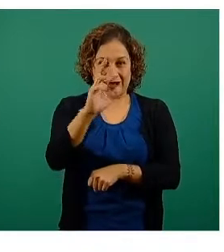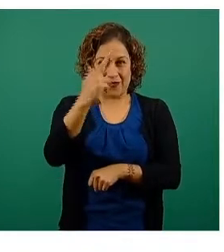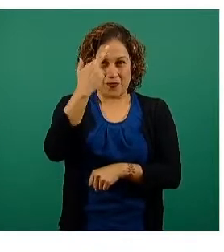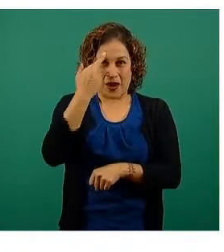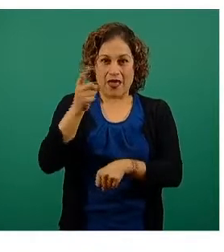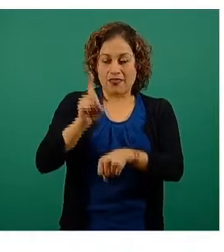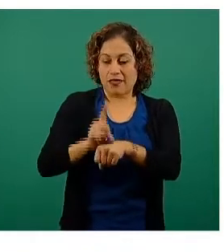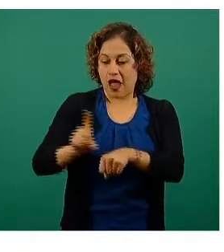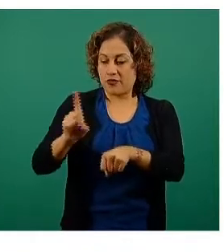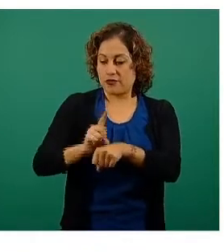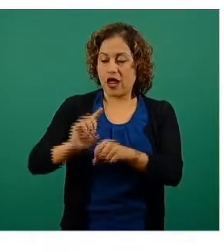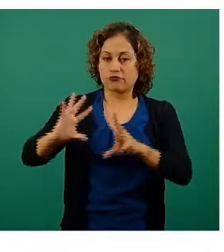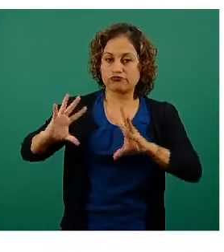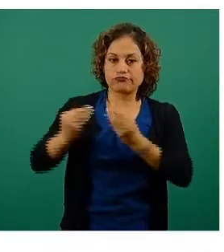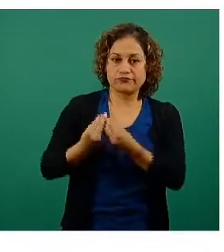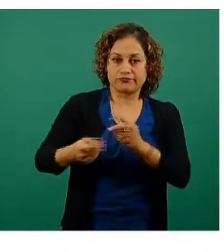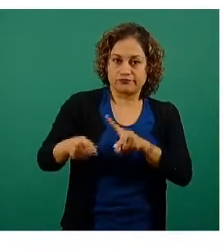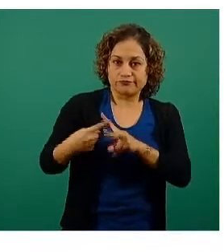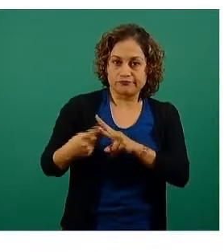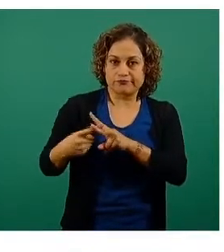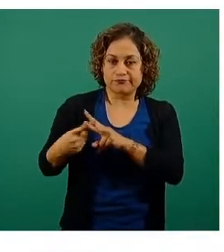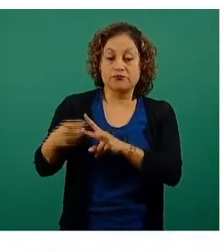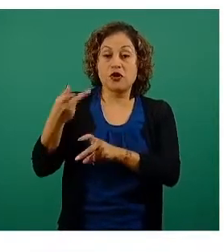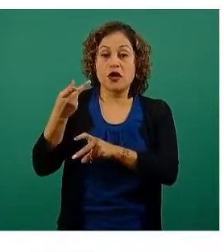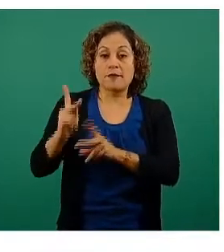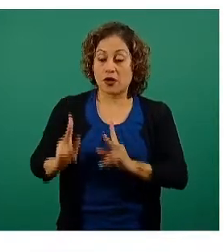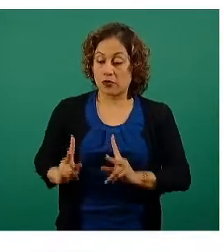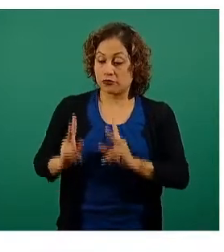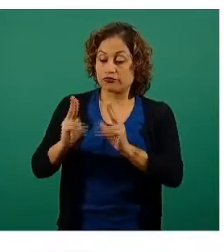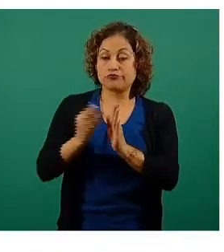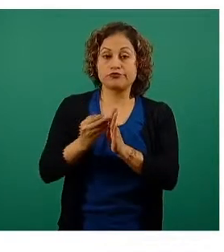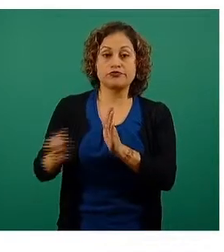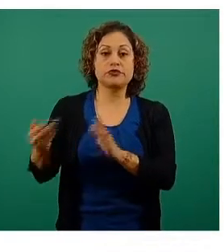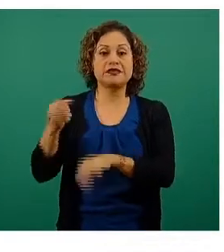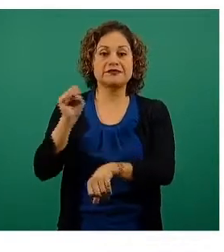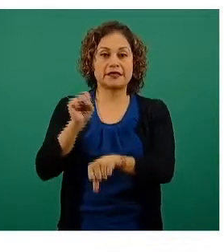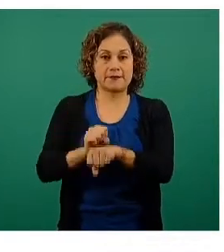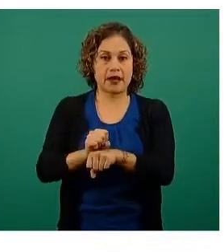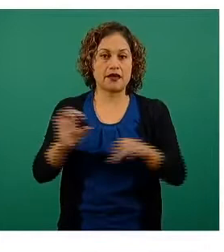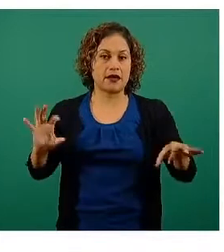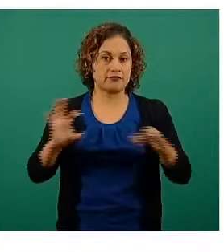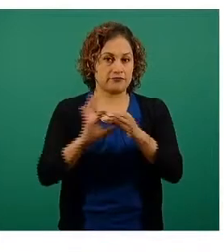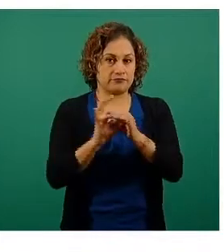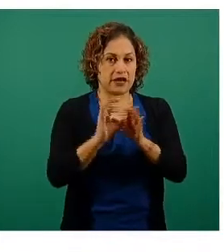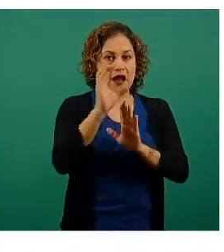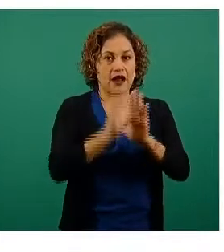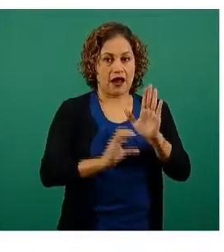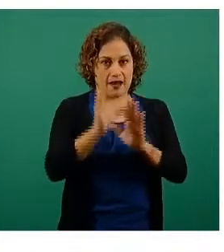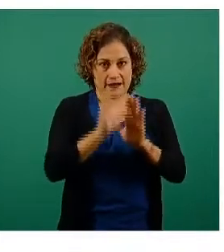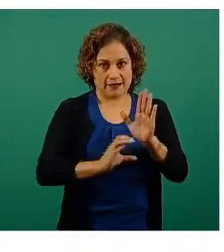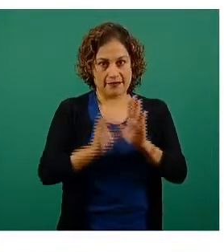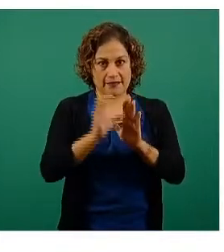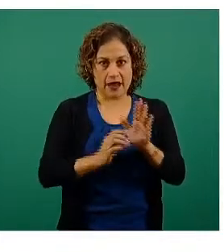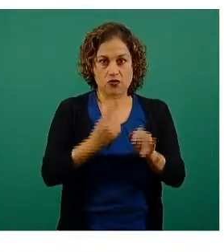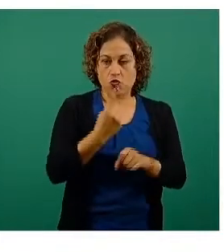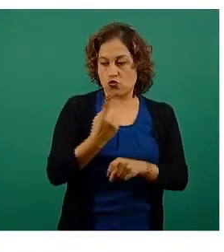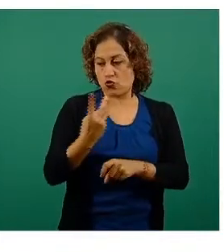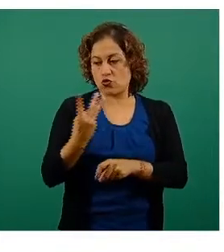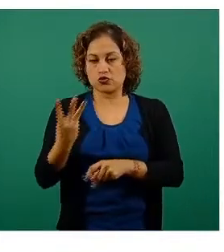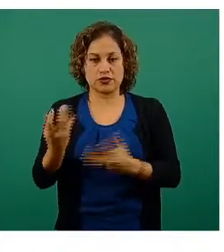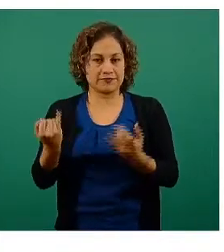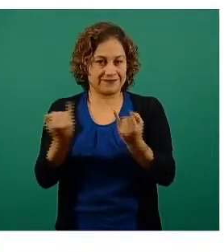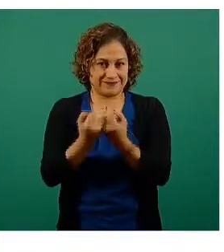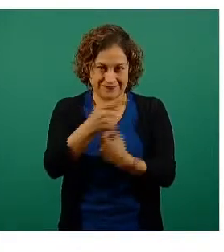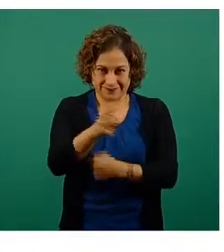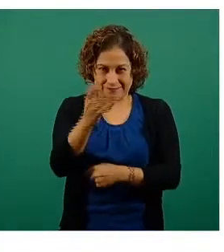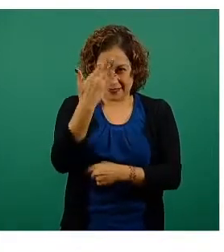agrupando por semana epidemiológica, que coinciden con la semana del calendario, ¿no? Con la semana que normalmente nosotros conocemos. Y